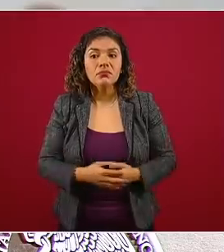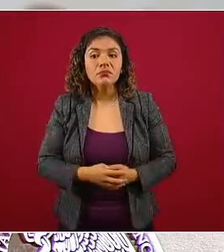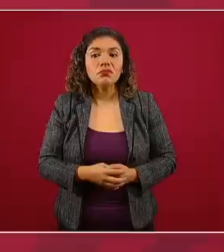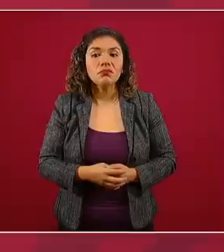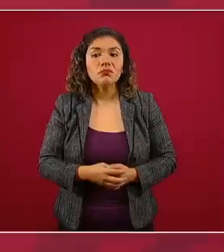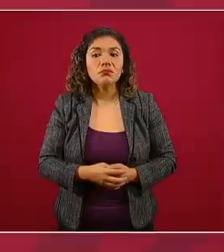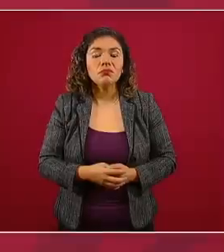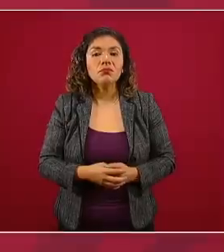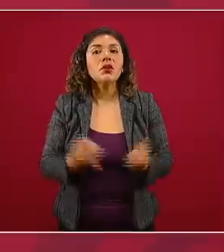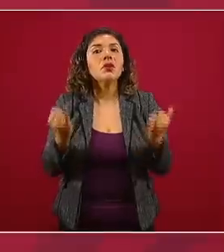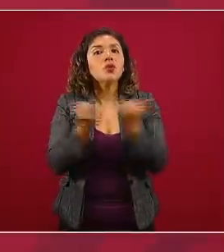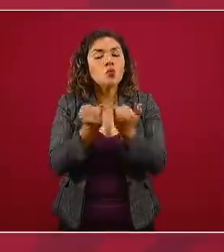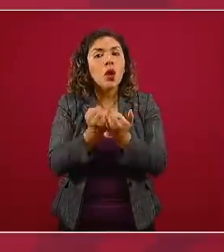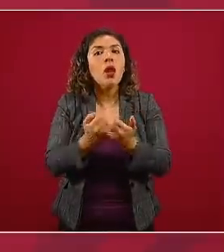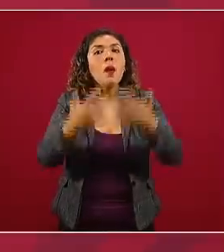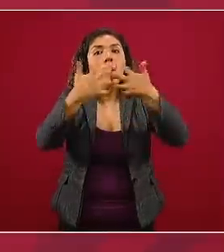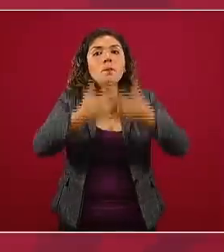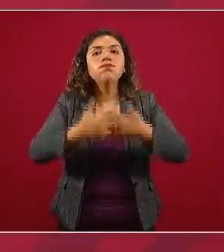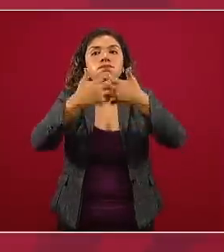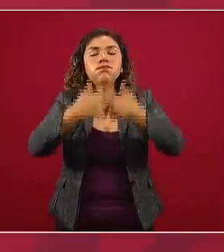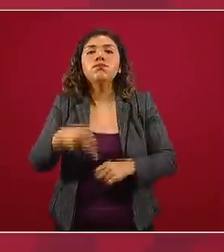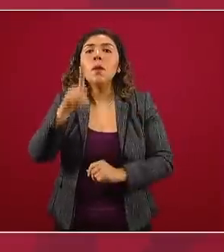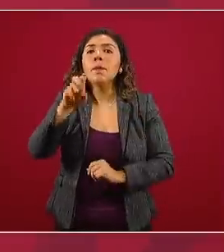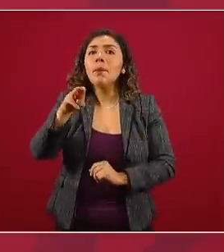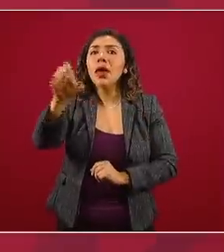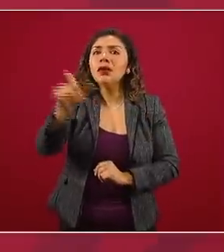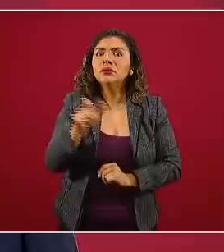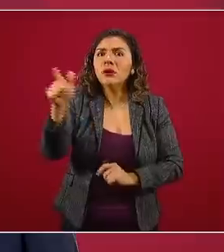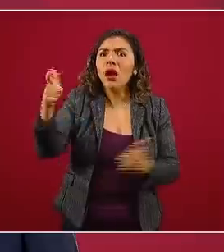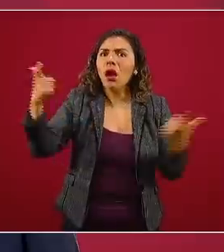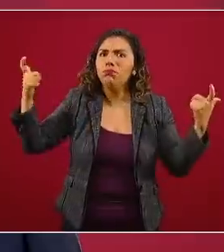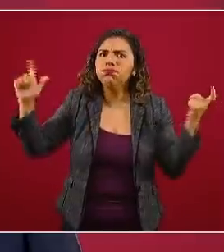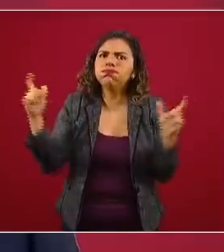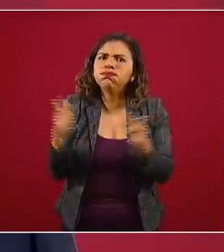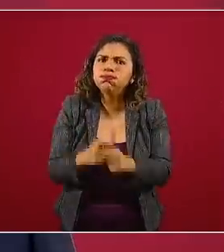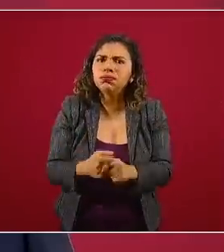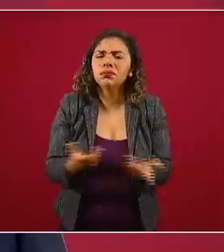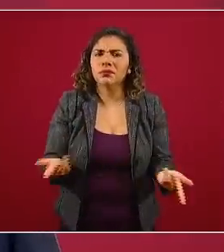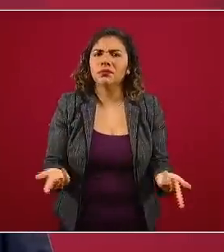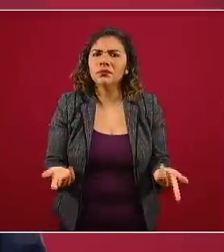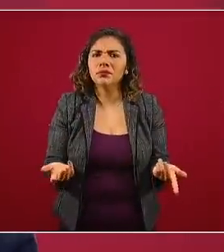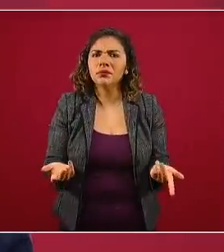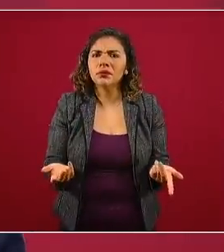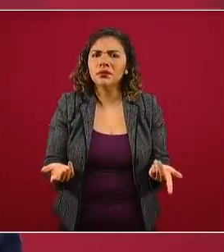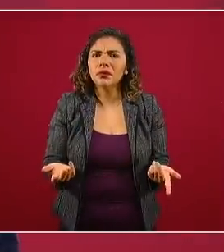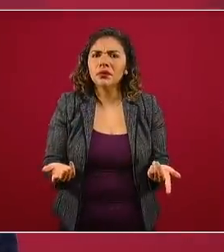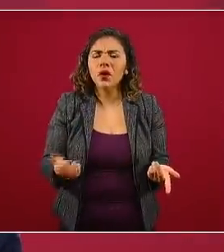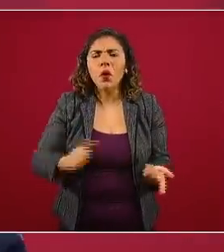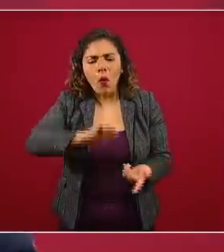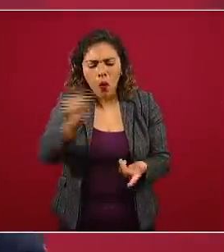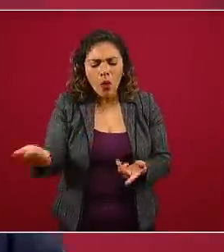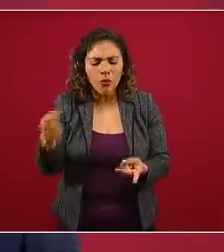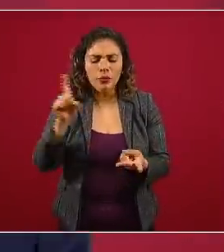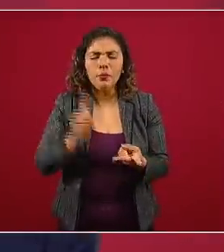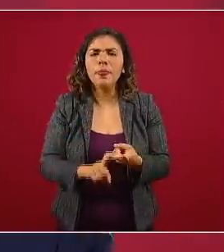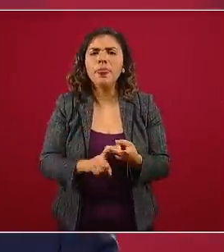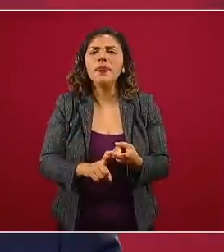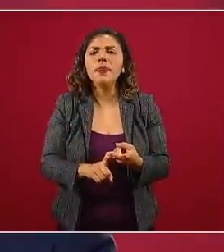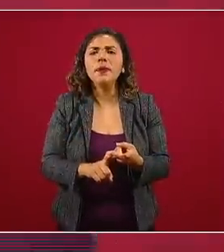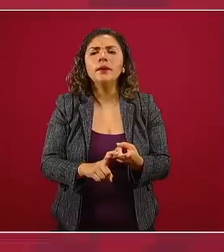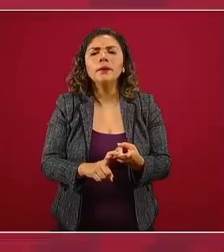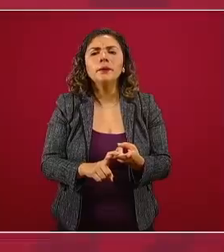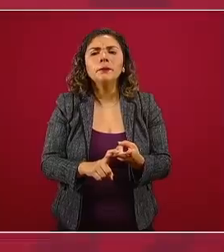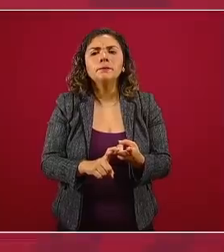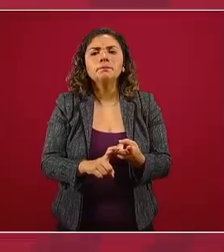se cayó la producción en pemex cómo y se